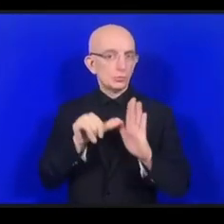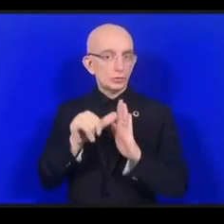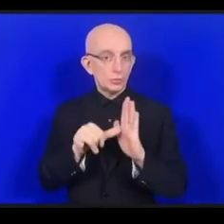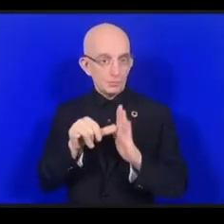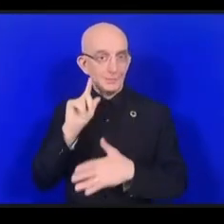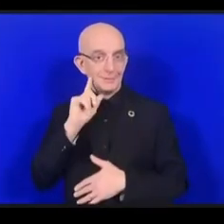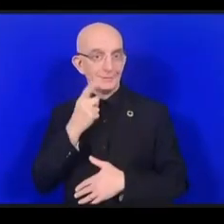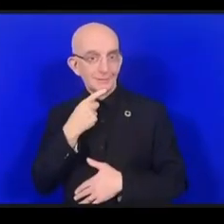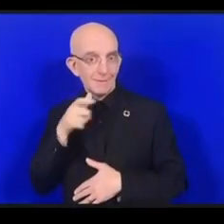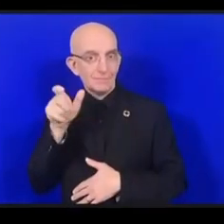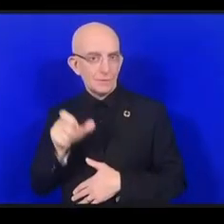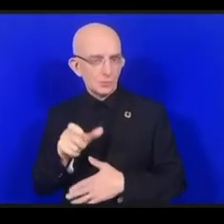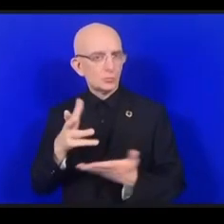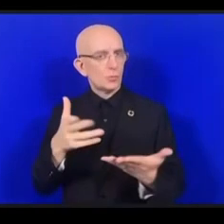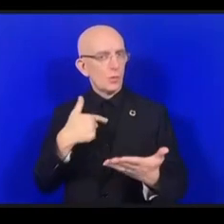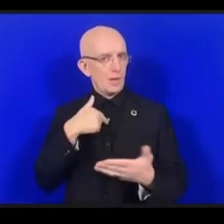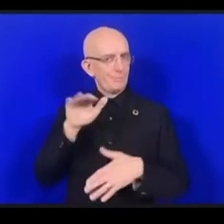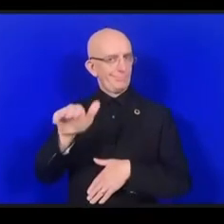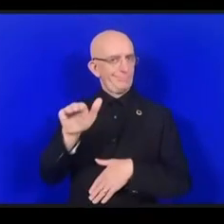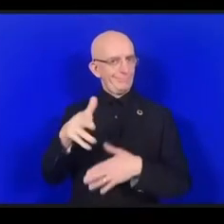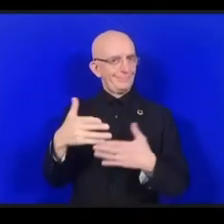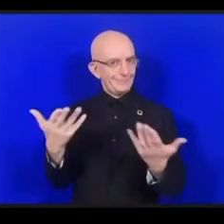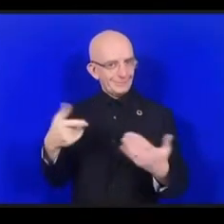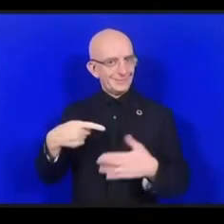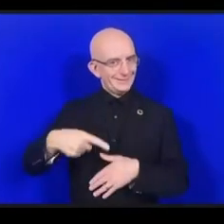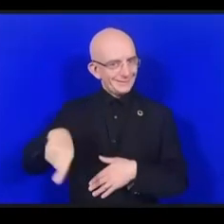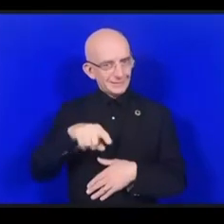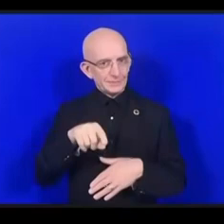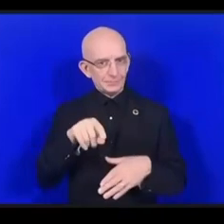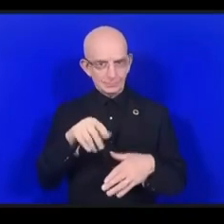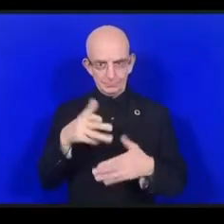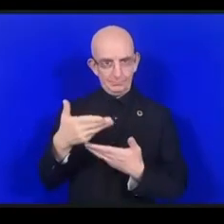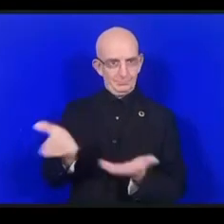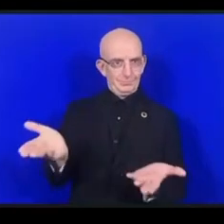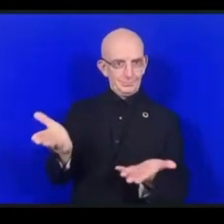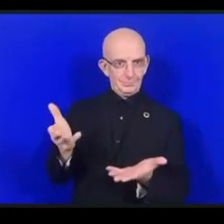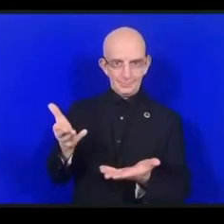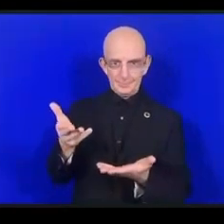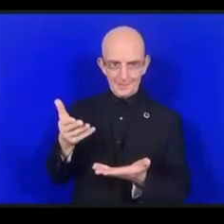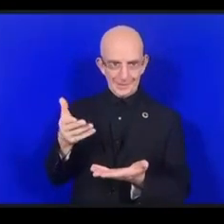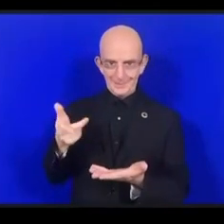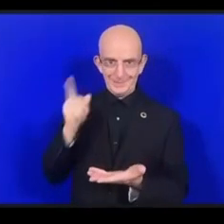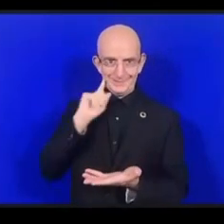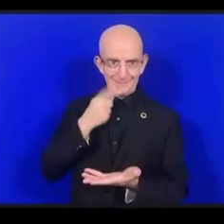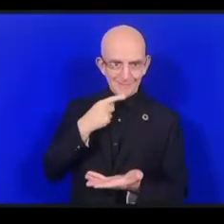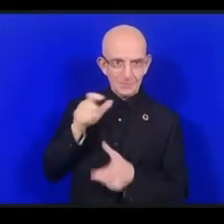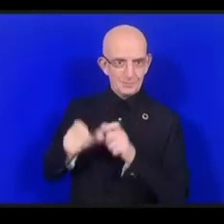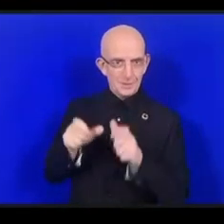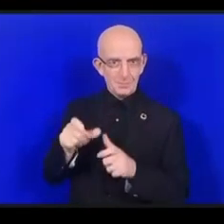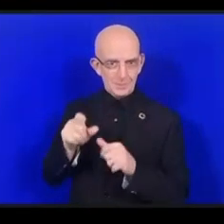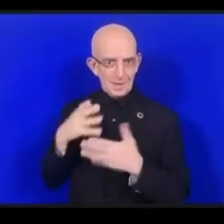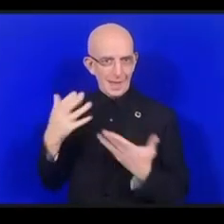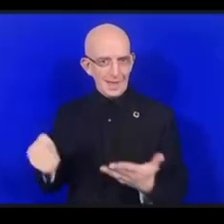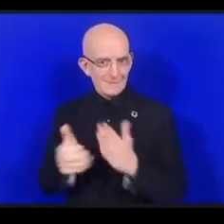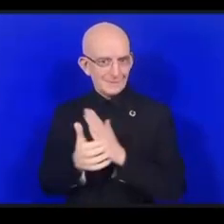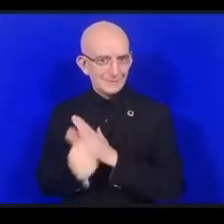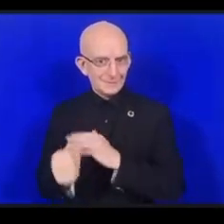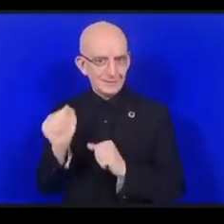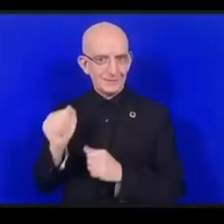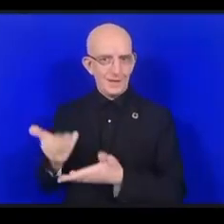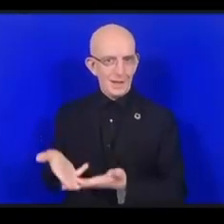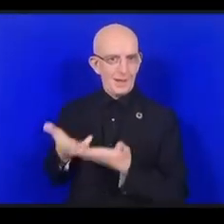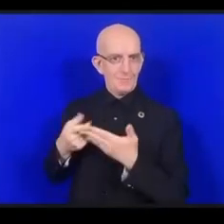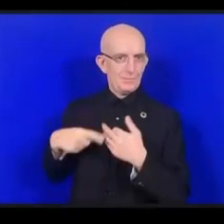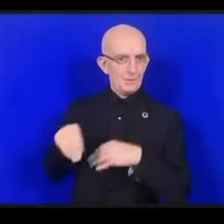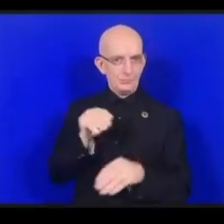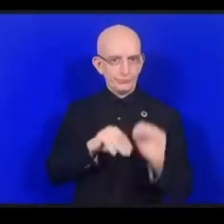las los software que nos ayuda a ofrecer este tipo de de adaptaciones Muchísimas gracias por